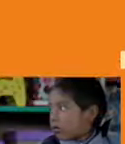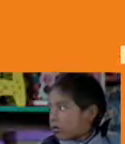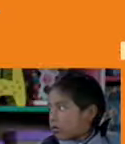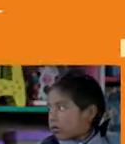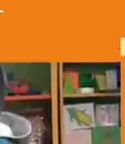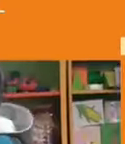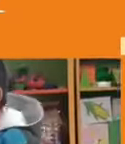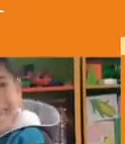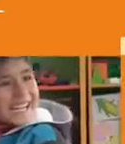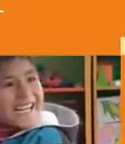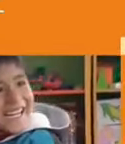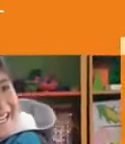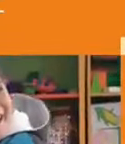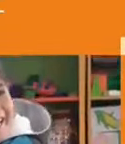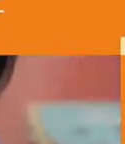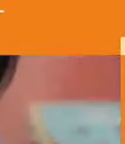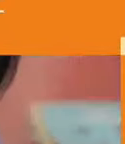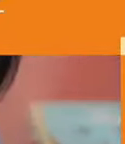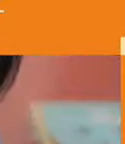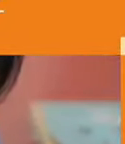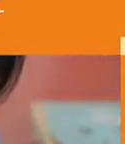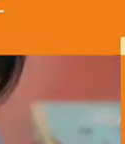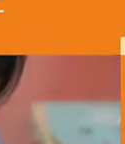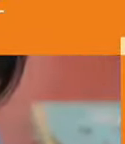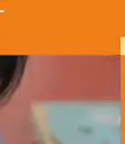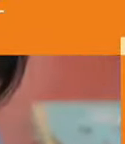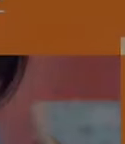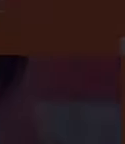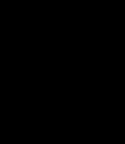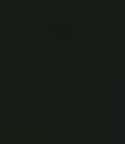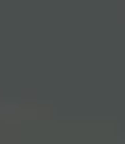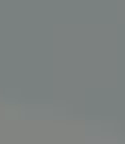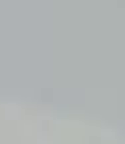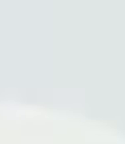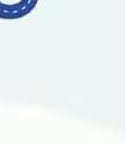Estamos viendo Aprendo en Casa, primaria.